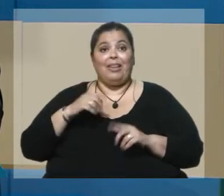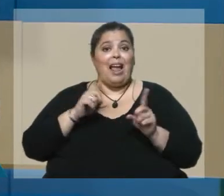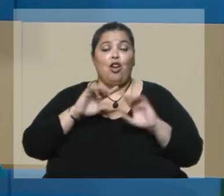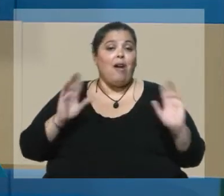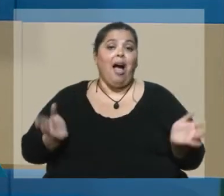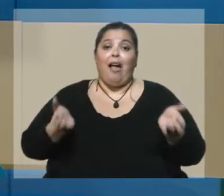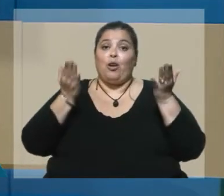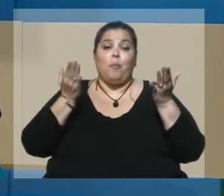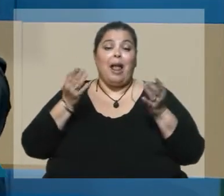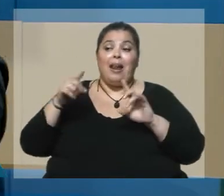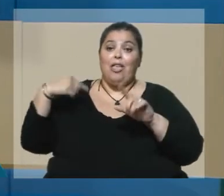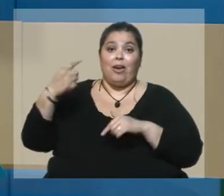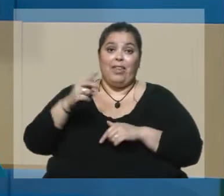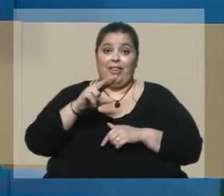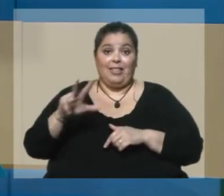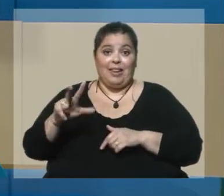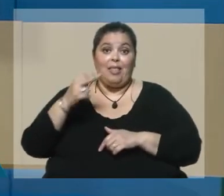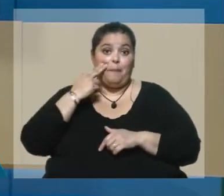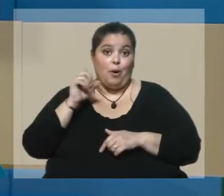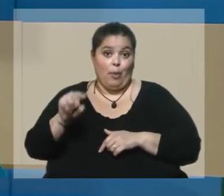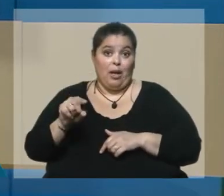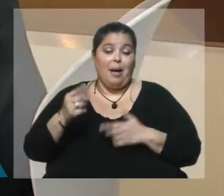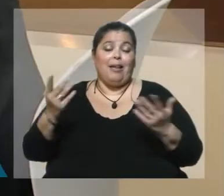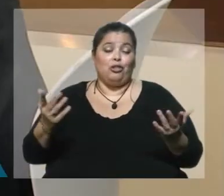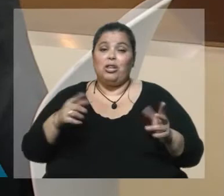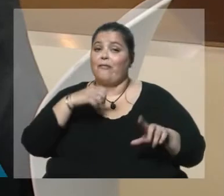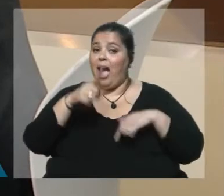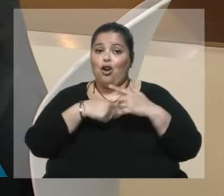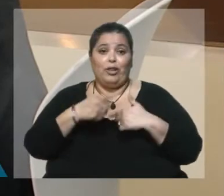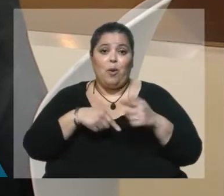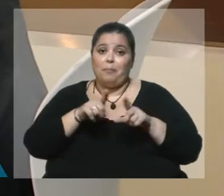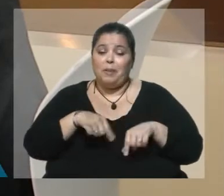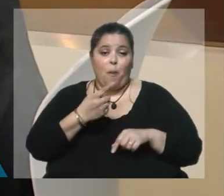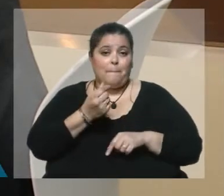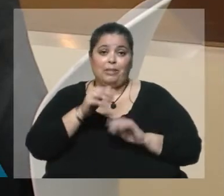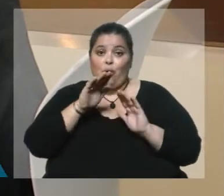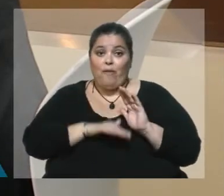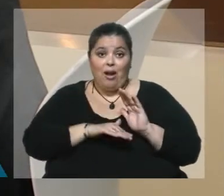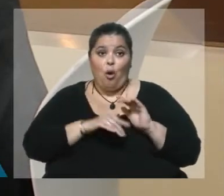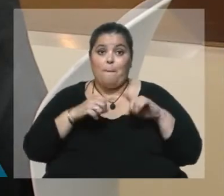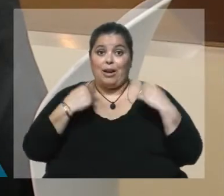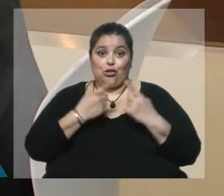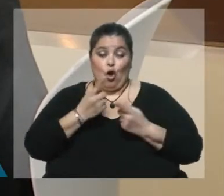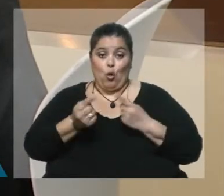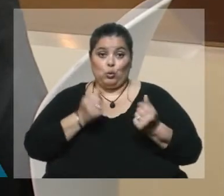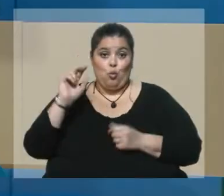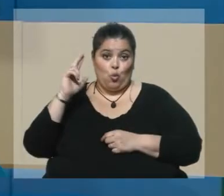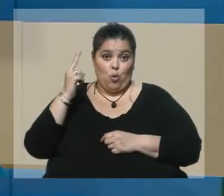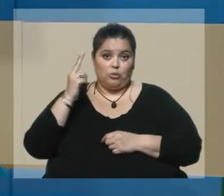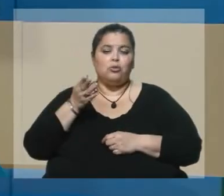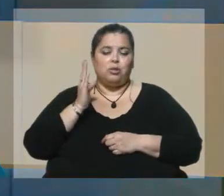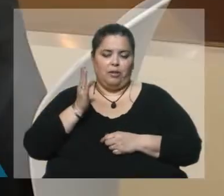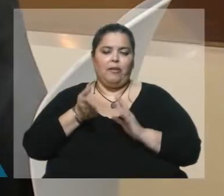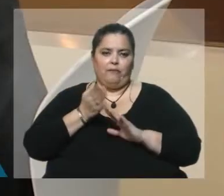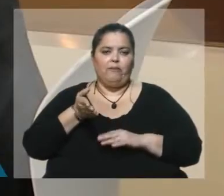en 2023 de los problemas que tiene actualmente O sea que vamos a tener arriba de la mesa Argentina vamos a ir con estos precios relativamente bajos para el consumidor uruguayo digamos sí